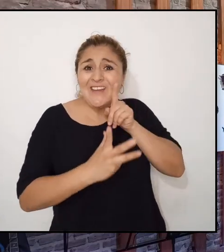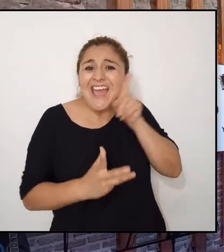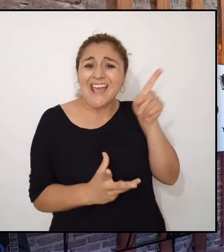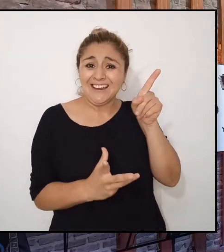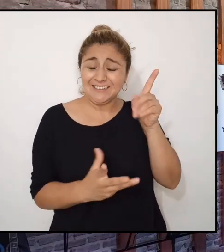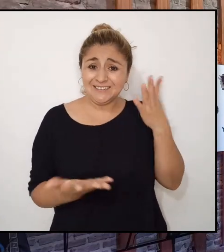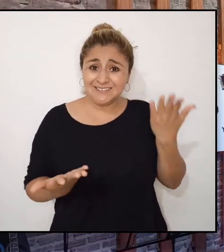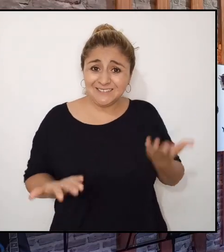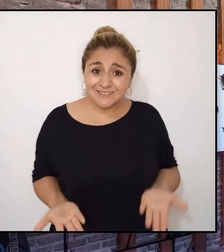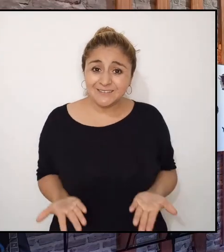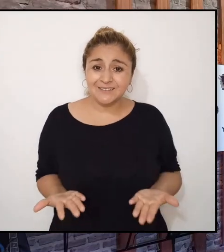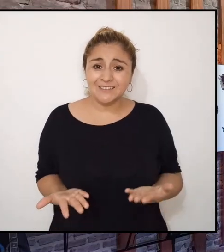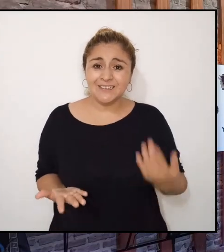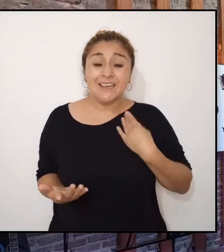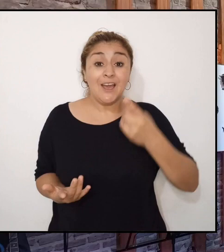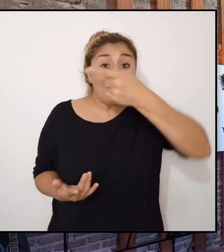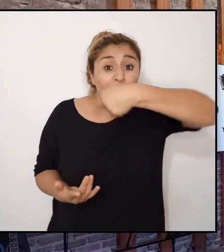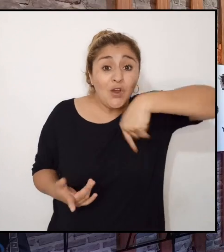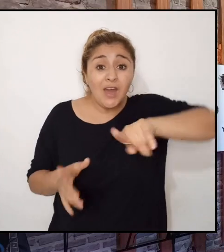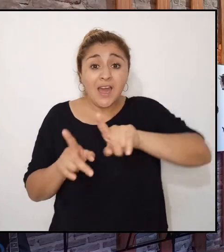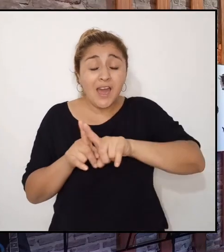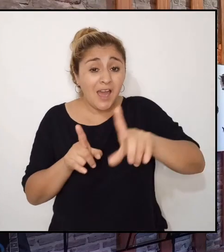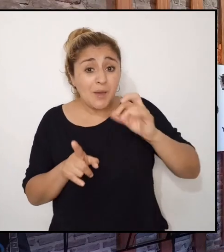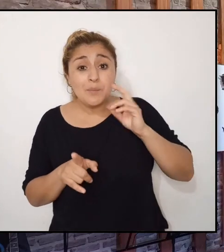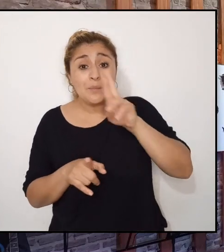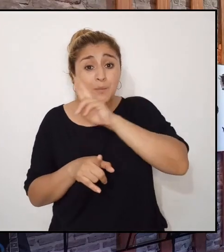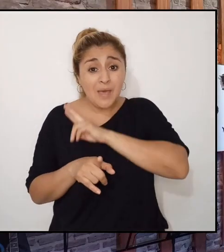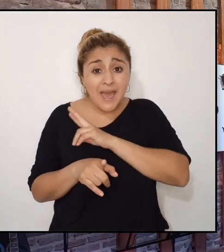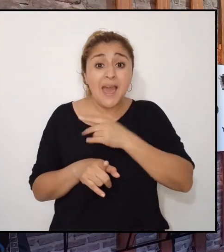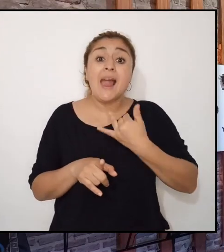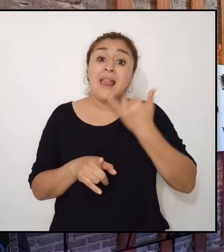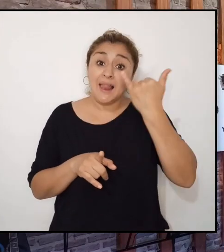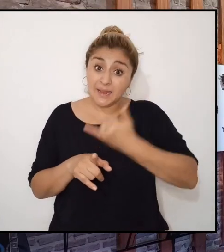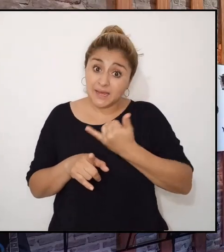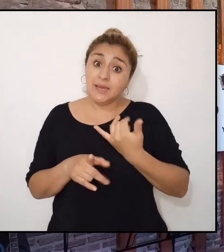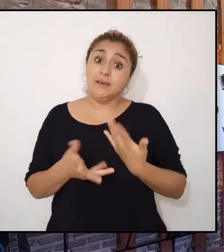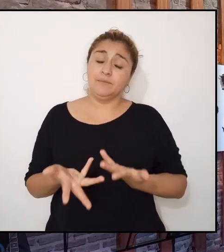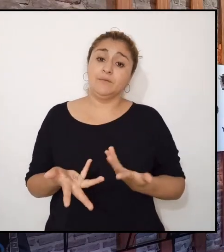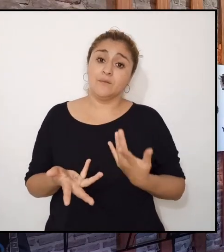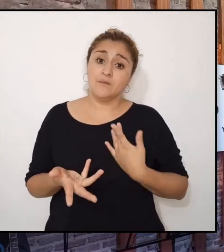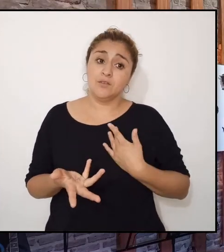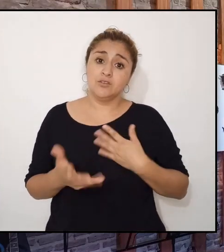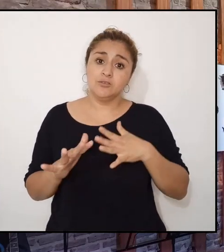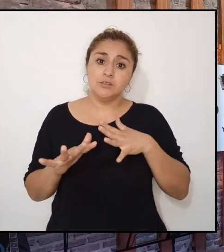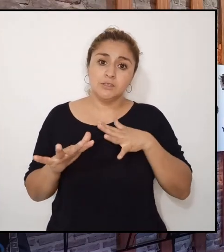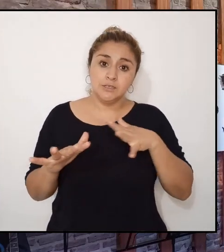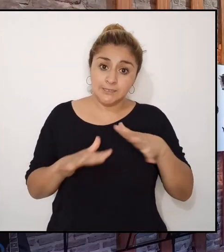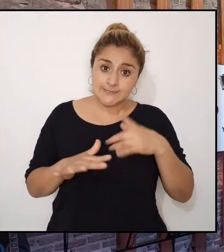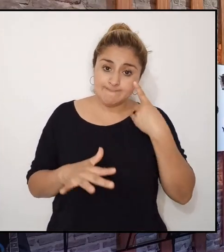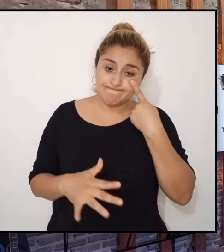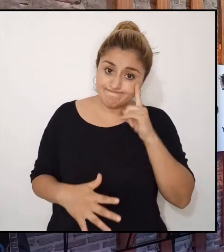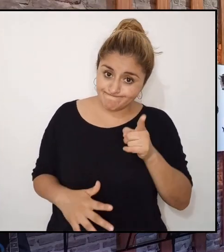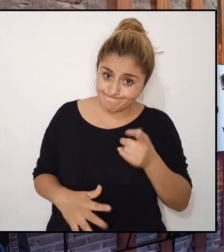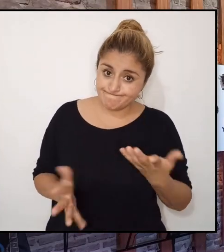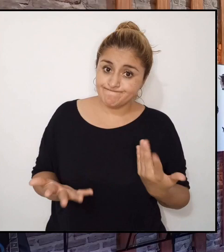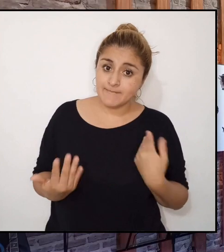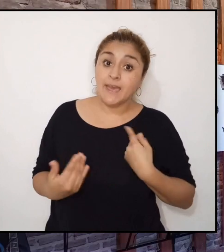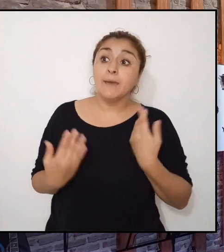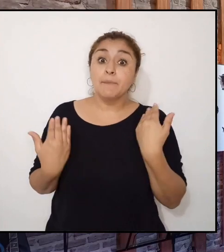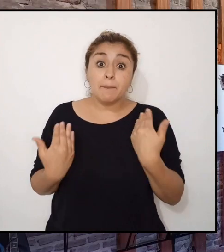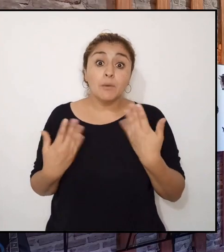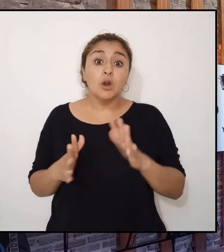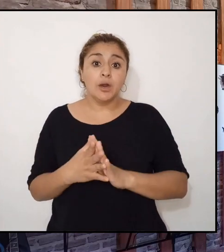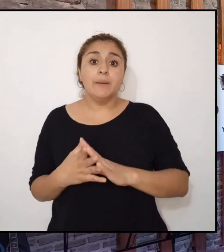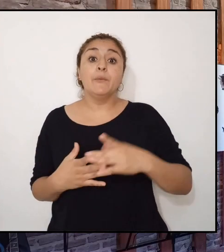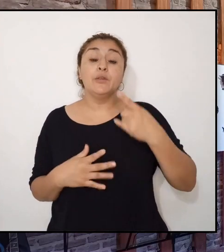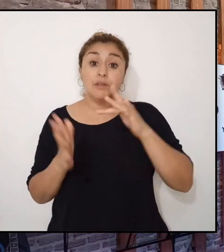Ahora, hermanos, tenemos un peligro latente todos nosotros en algún momento de olvidarnos a Jesús. Voy